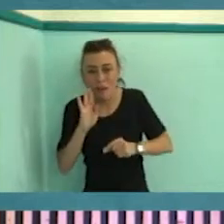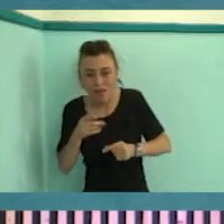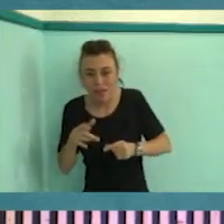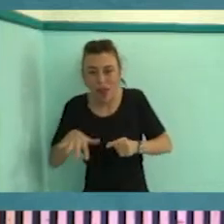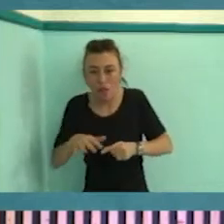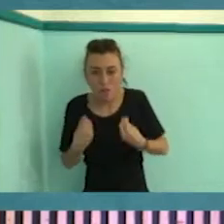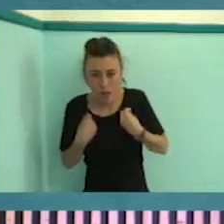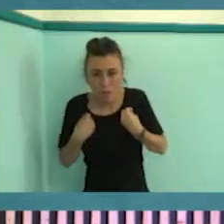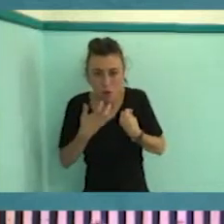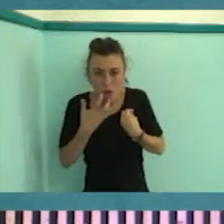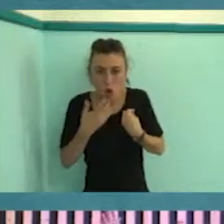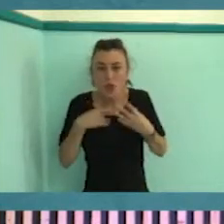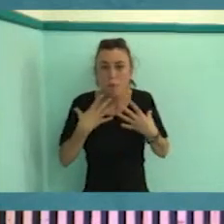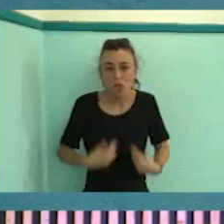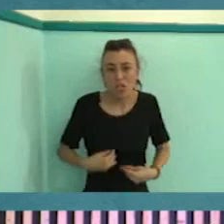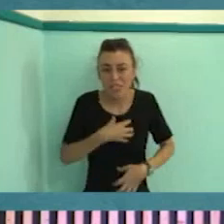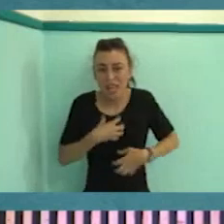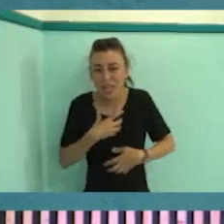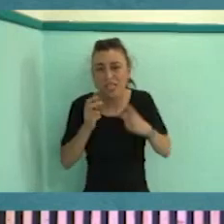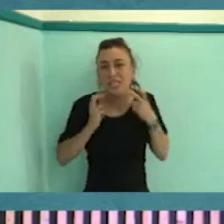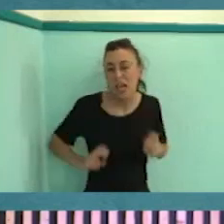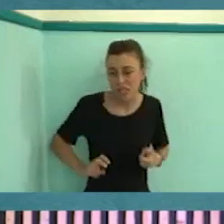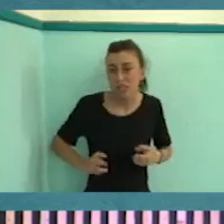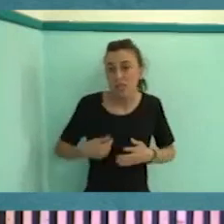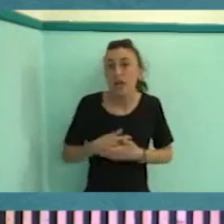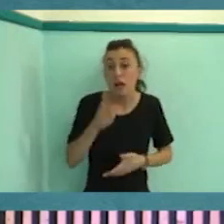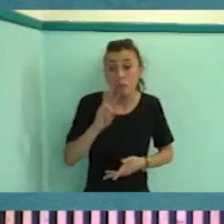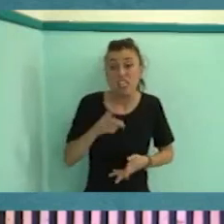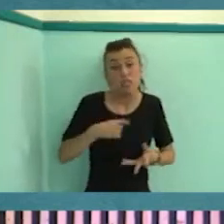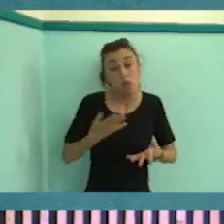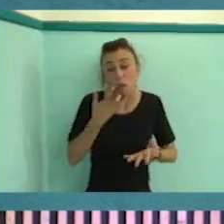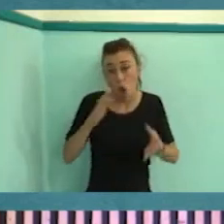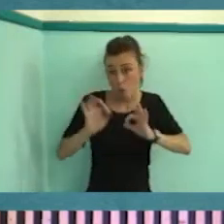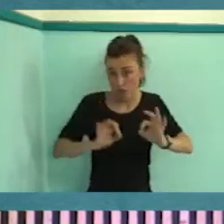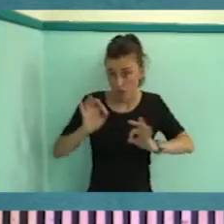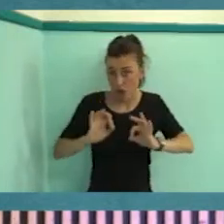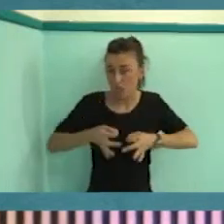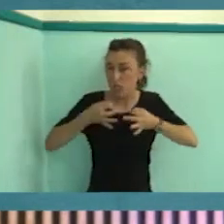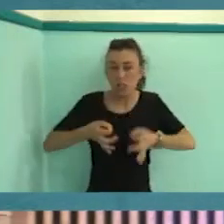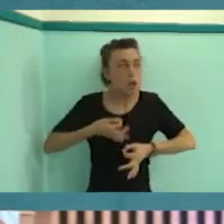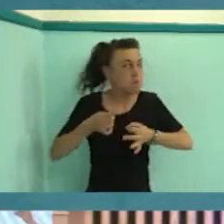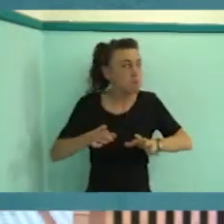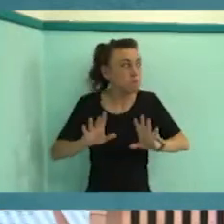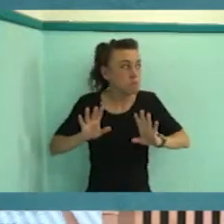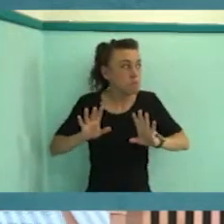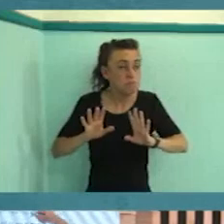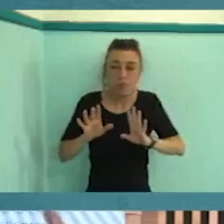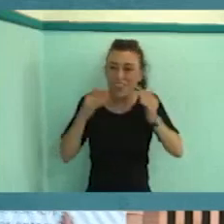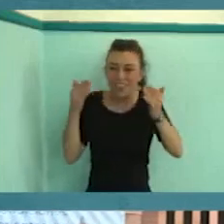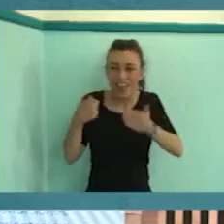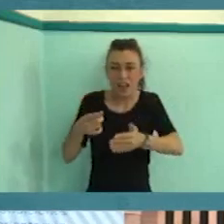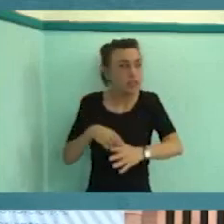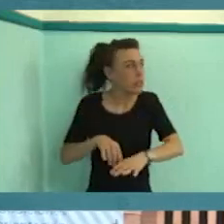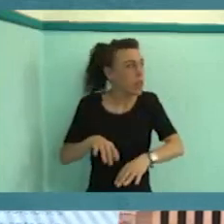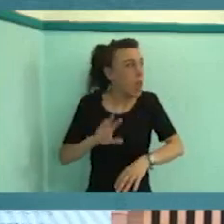ejemplo no depresión ansiedad estrés veis Como por ejemplo los porcentajes no siempre se centra como aquí que que evidentemente es un 36 por que está